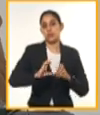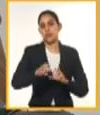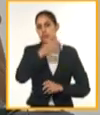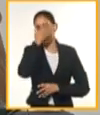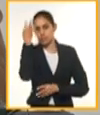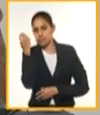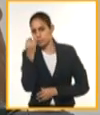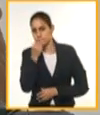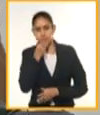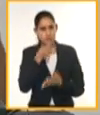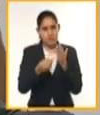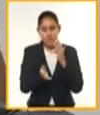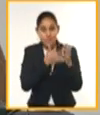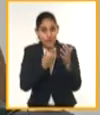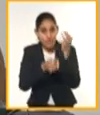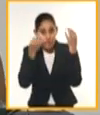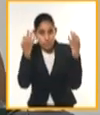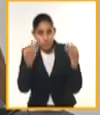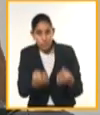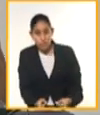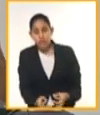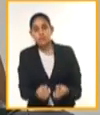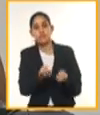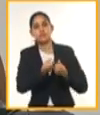fue así. El crimen,